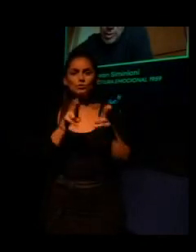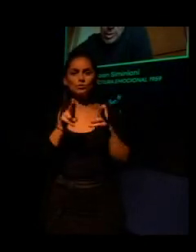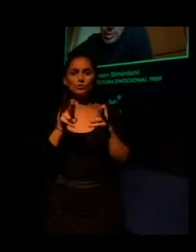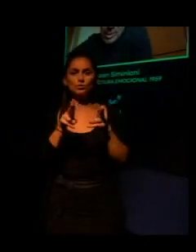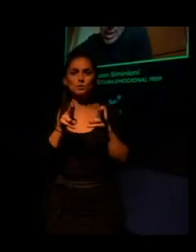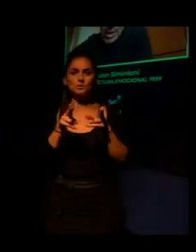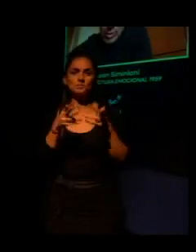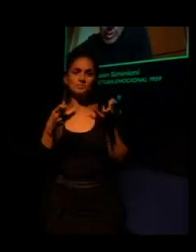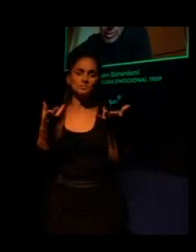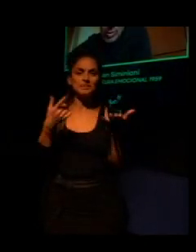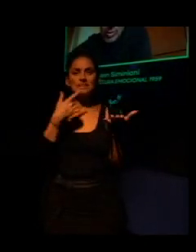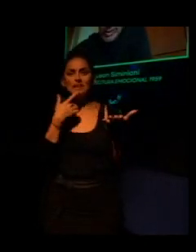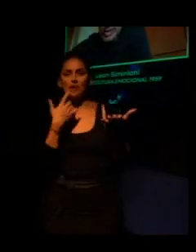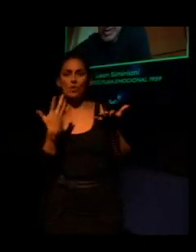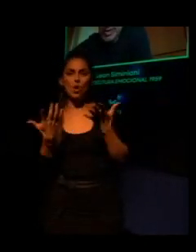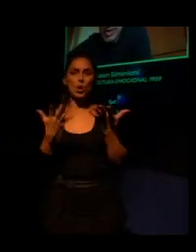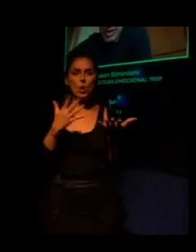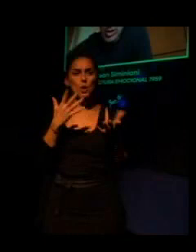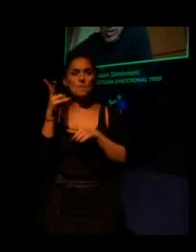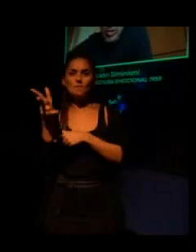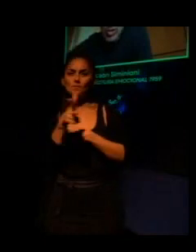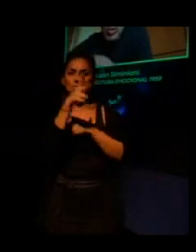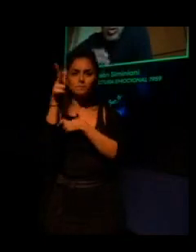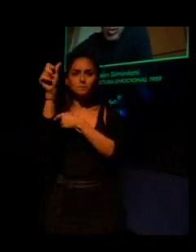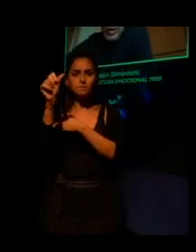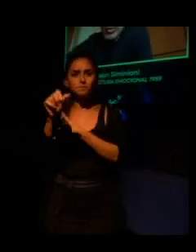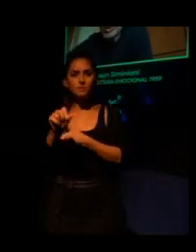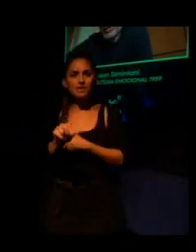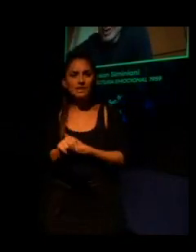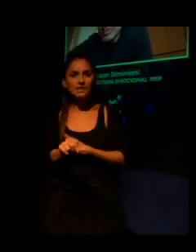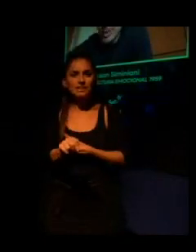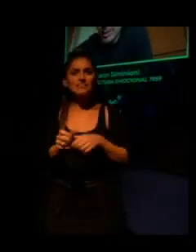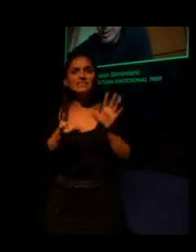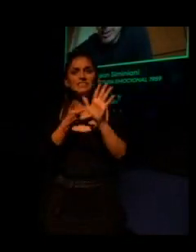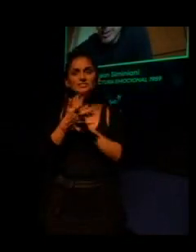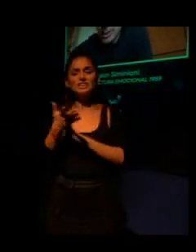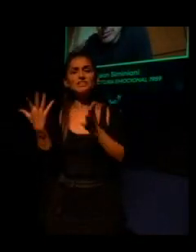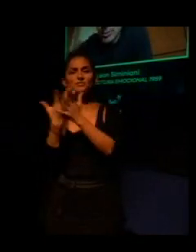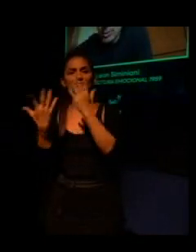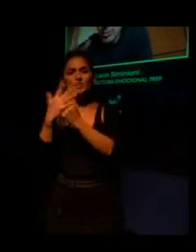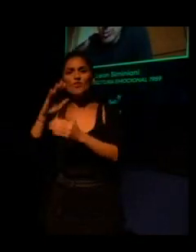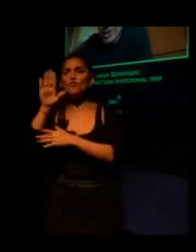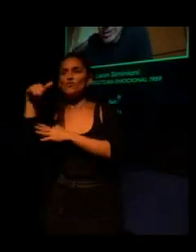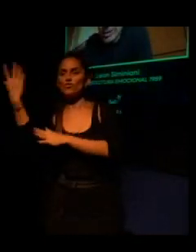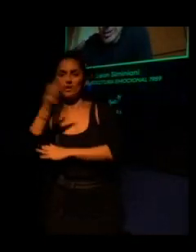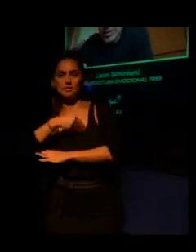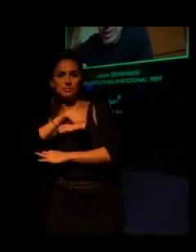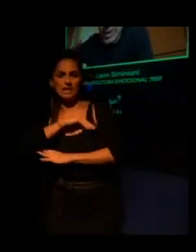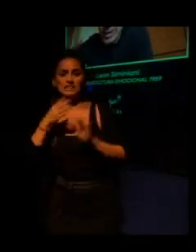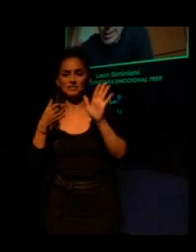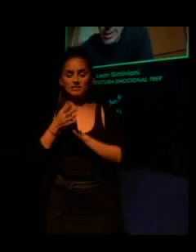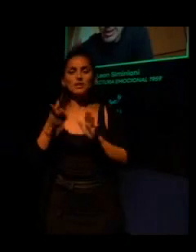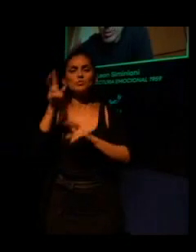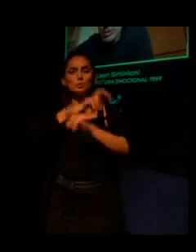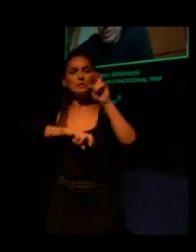digamos, se medían o se proyectaban con otras obras de fuera de España, de los pocos de carácter internacional